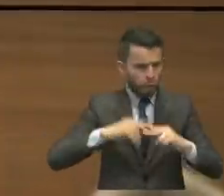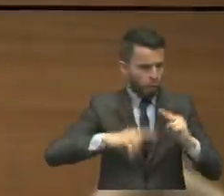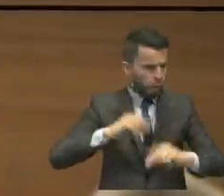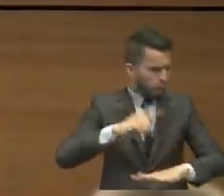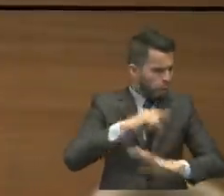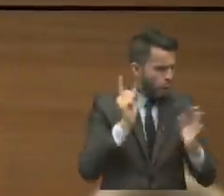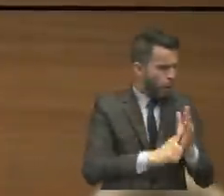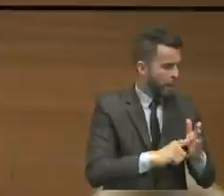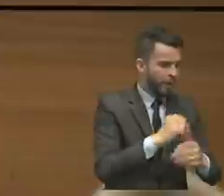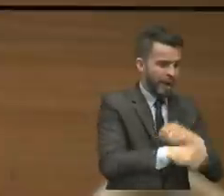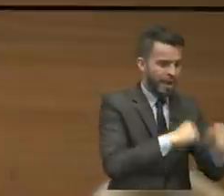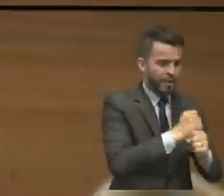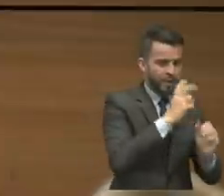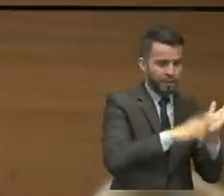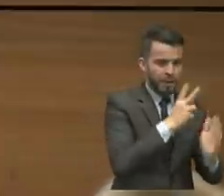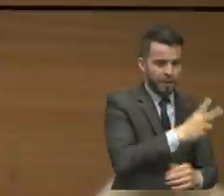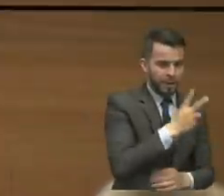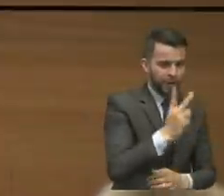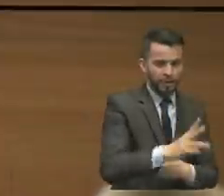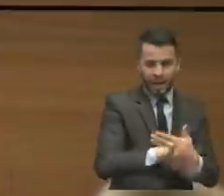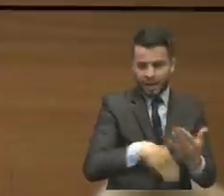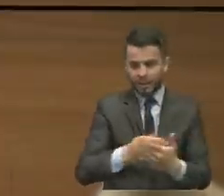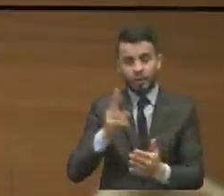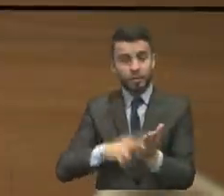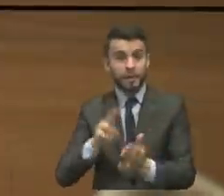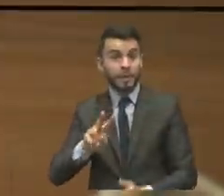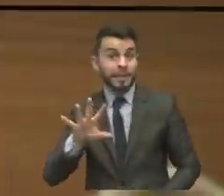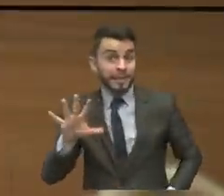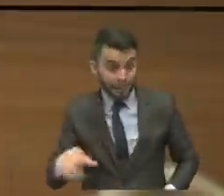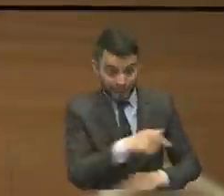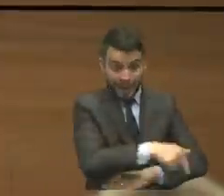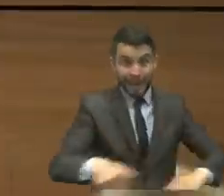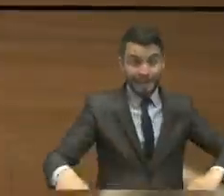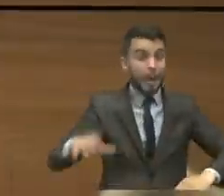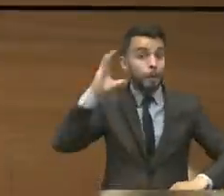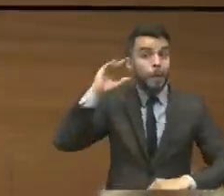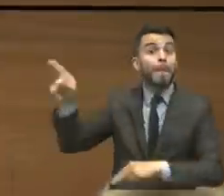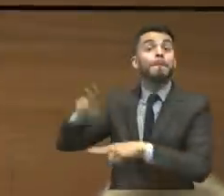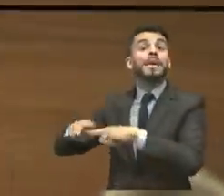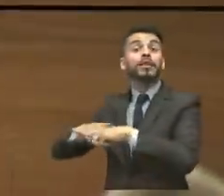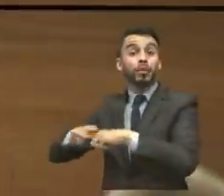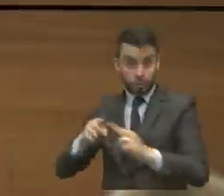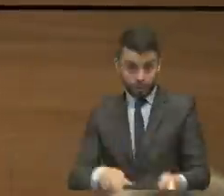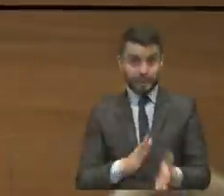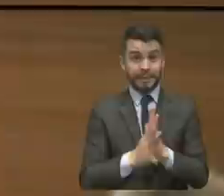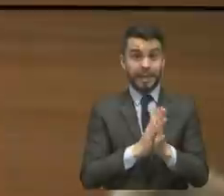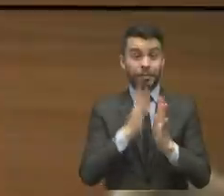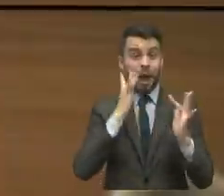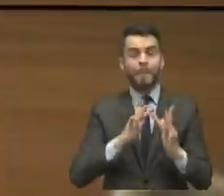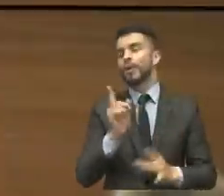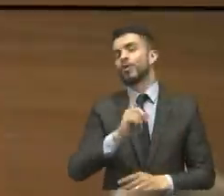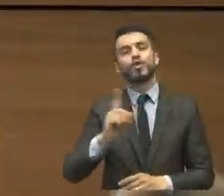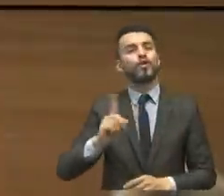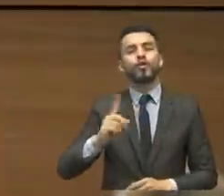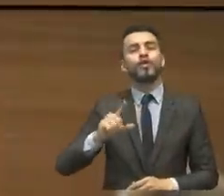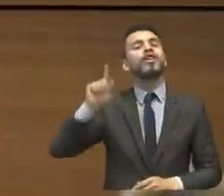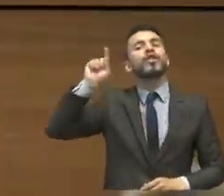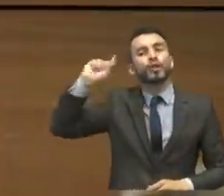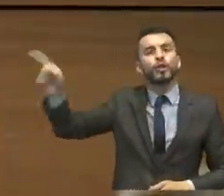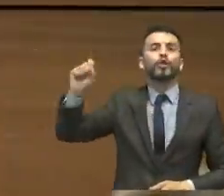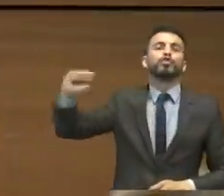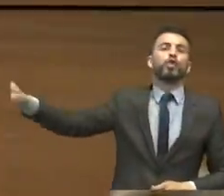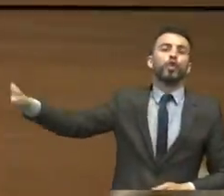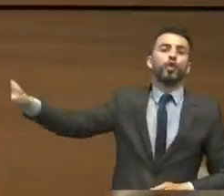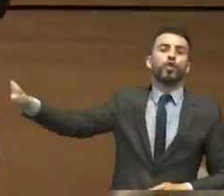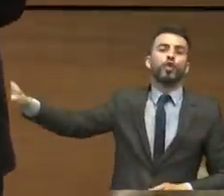24. En esos dos años, la primera obra del metro no viene en el centro, viene subiendo. viene subiendo desde el